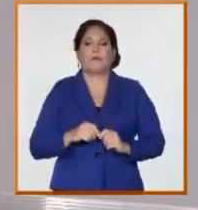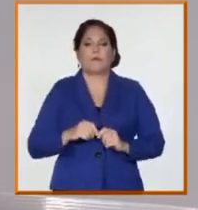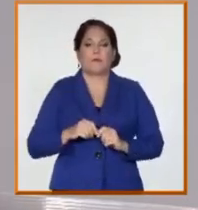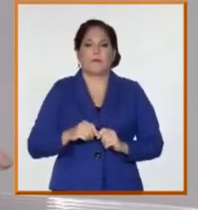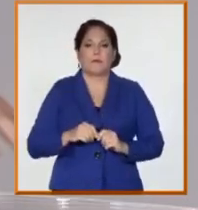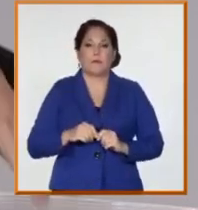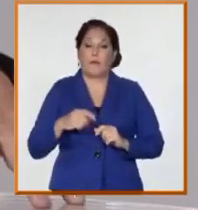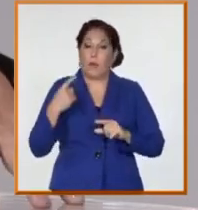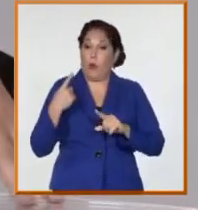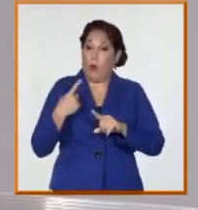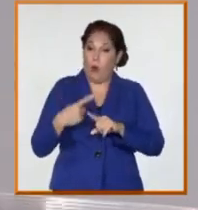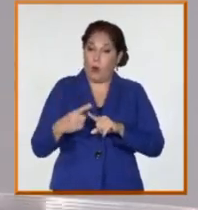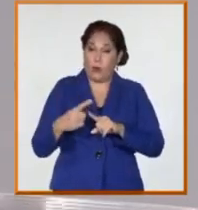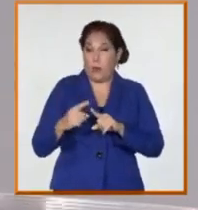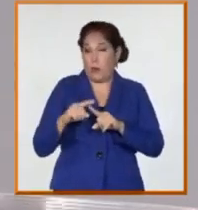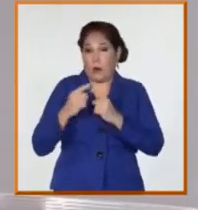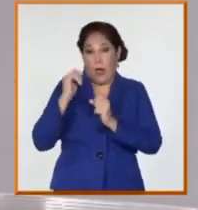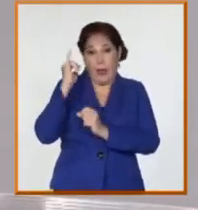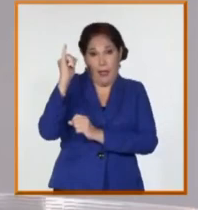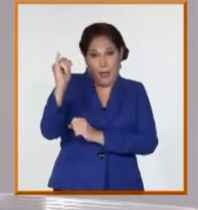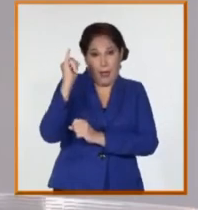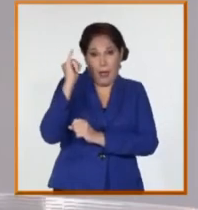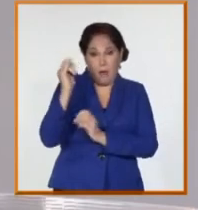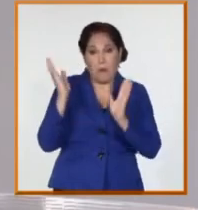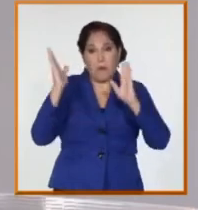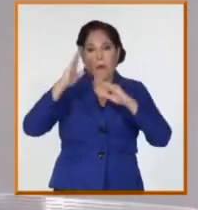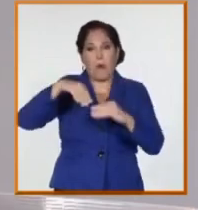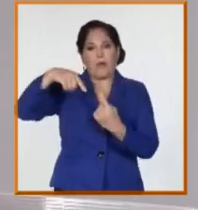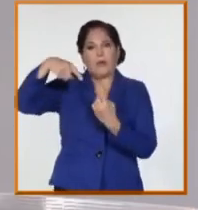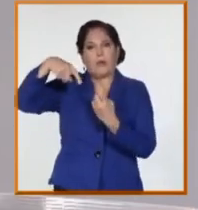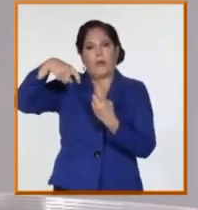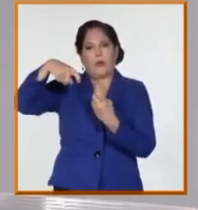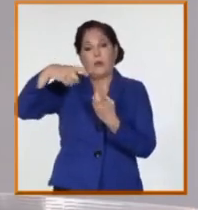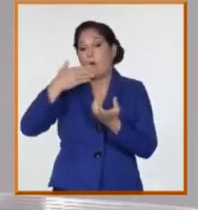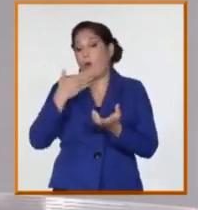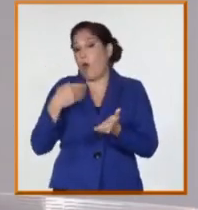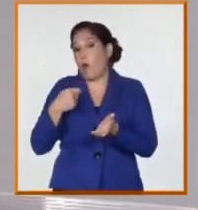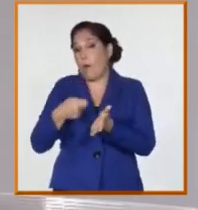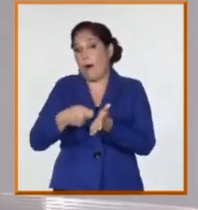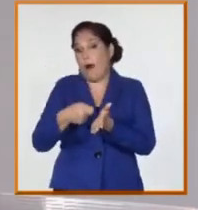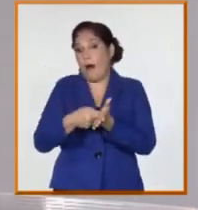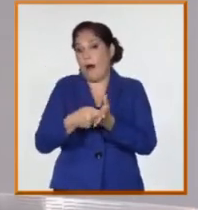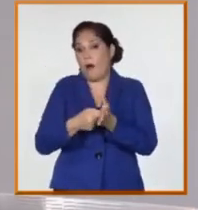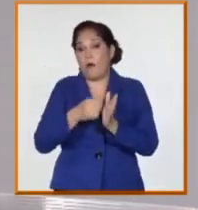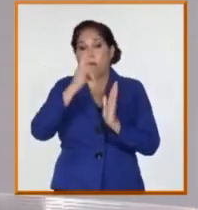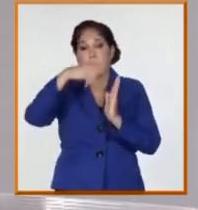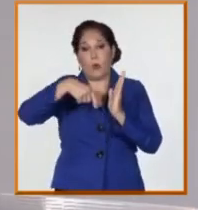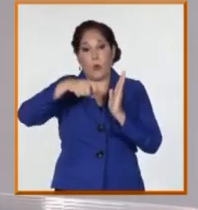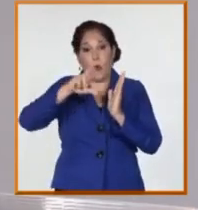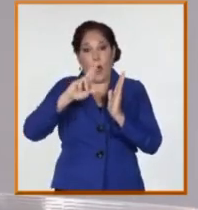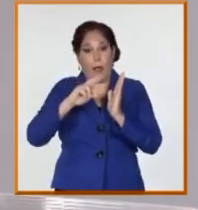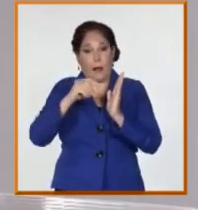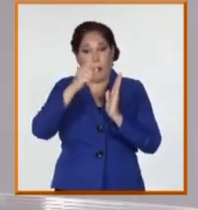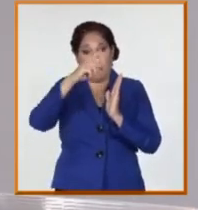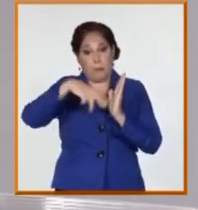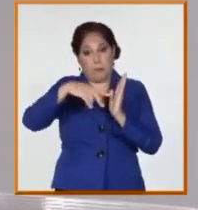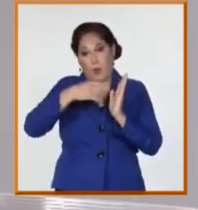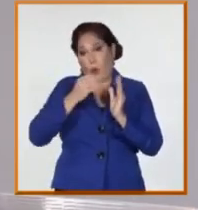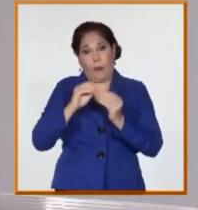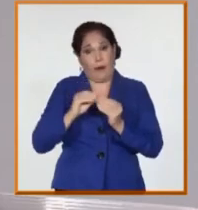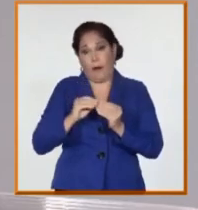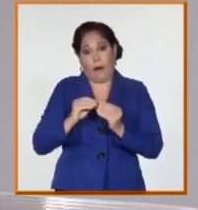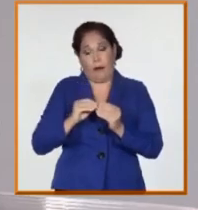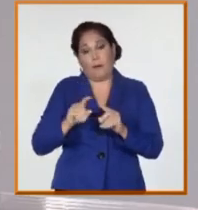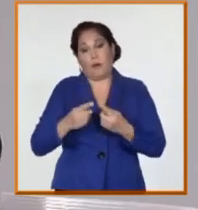tenemos en playa Florida lo tenemos en la en caibarién en varios lugares que hoy hemos identificado que no es